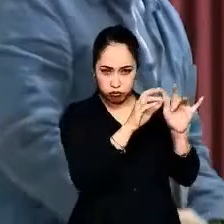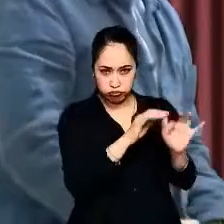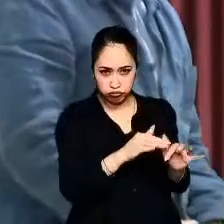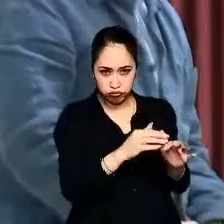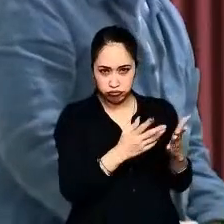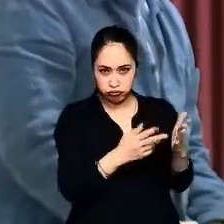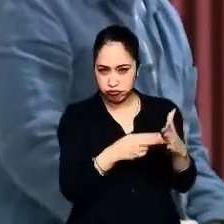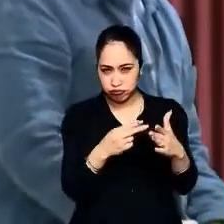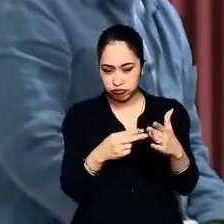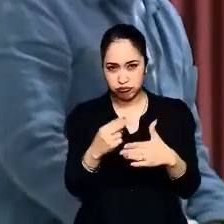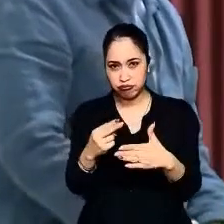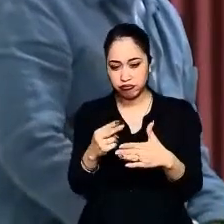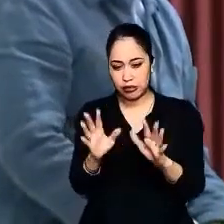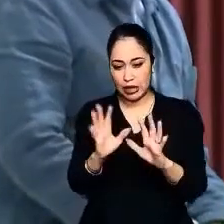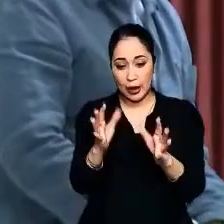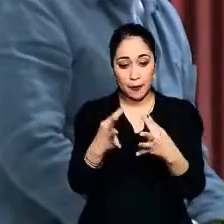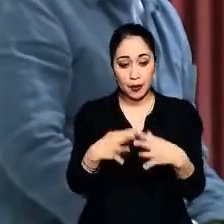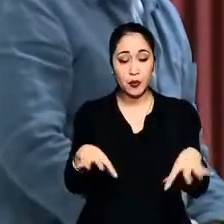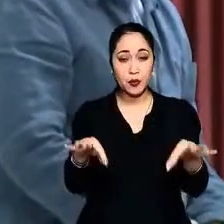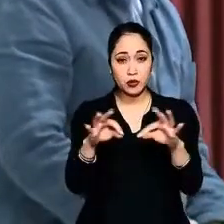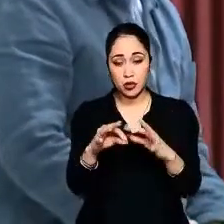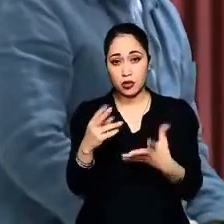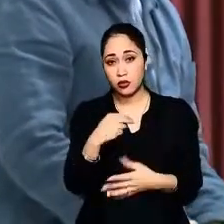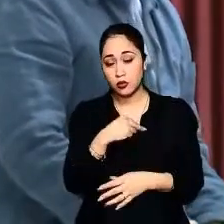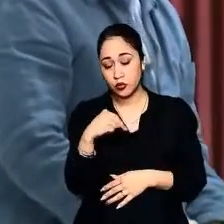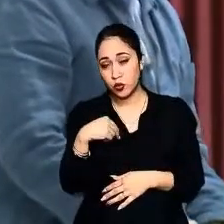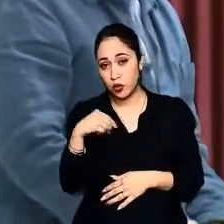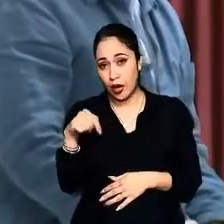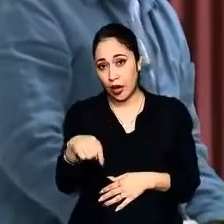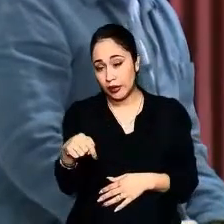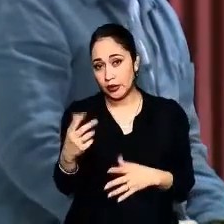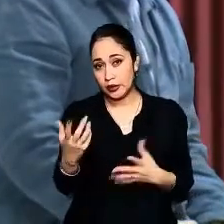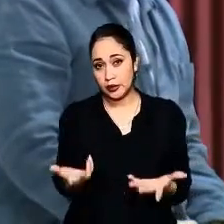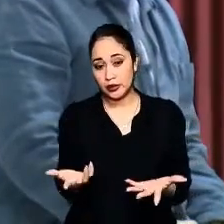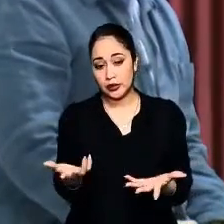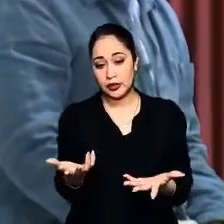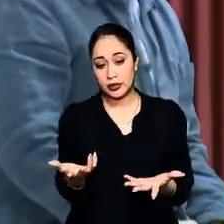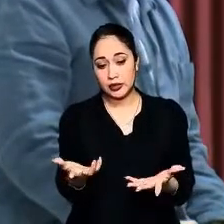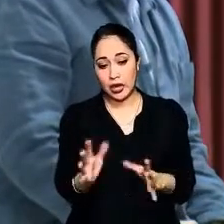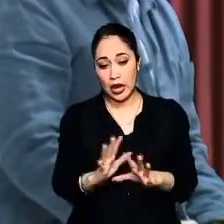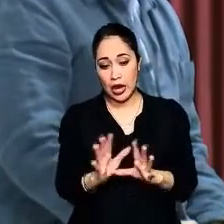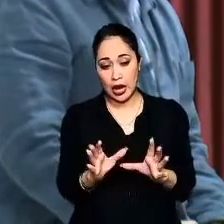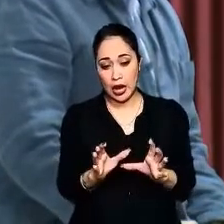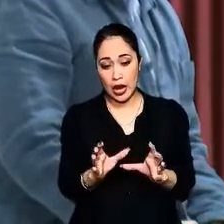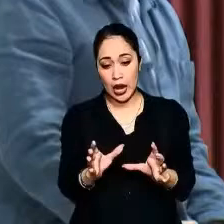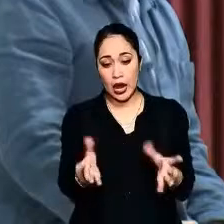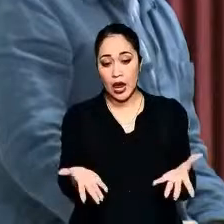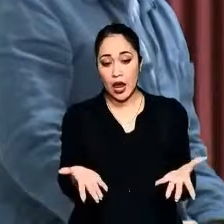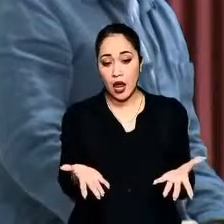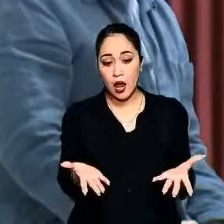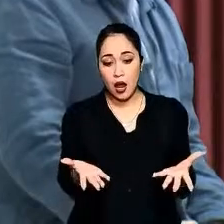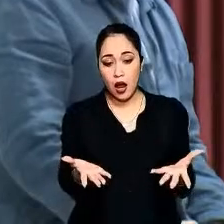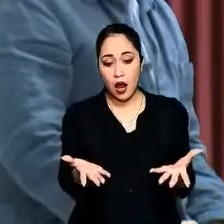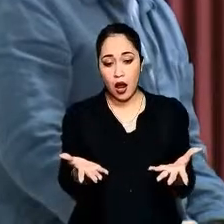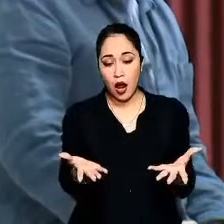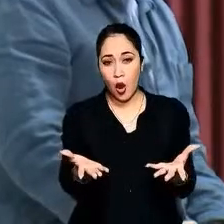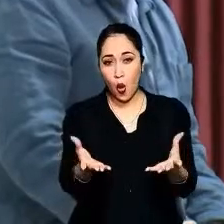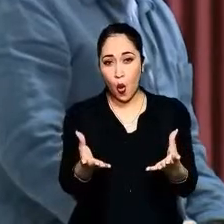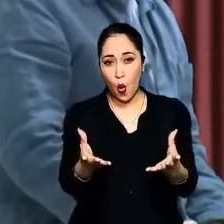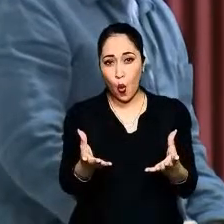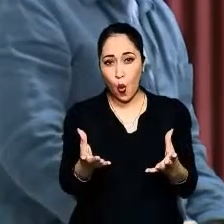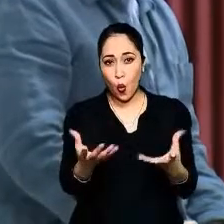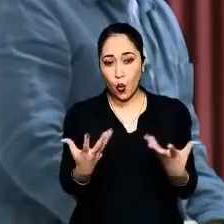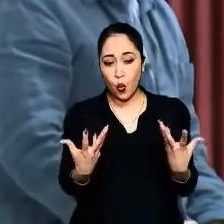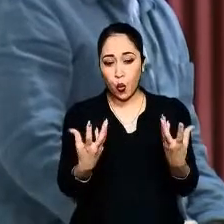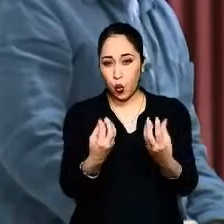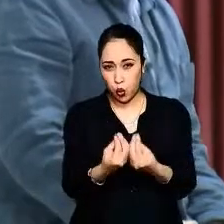importante. Nosotros vamos a incorporarnos, se establecieron compromisos para tener mesas